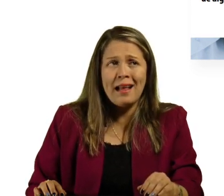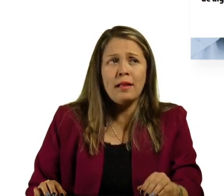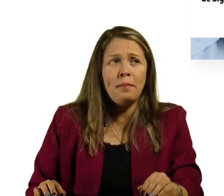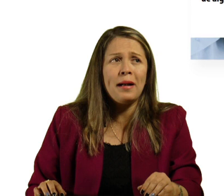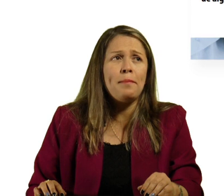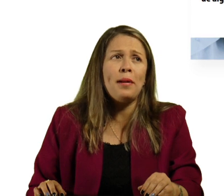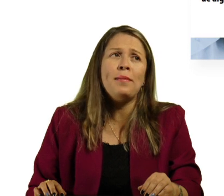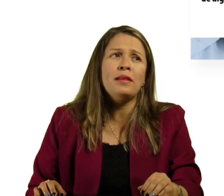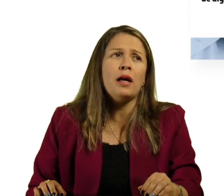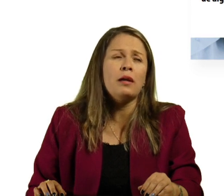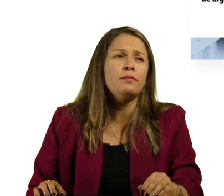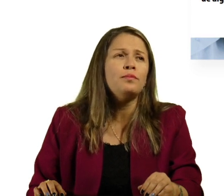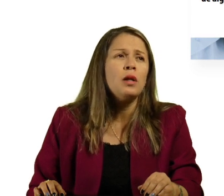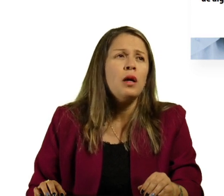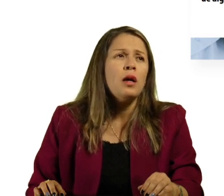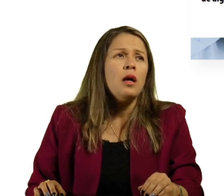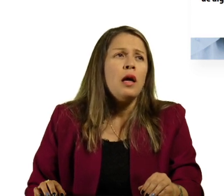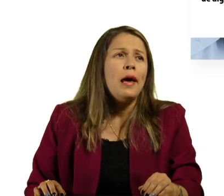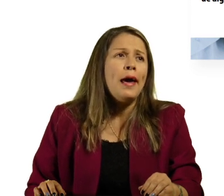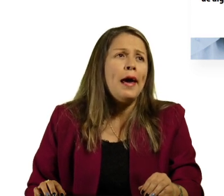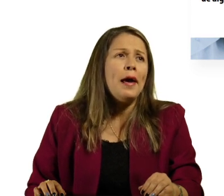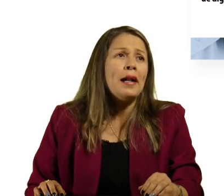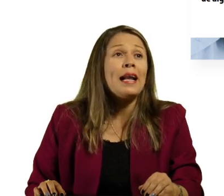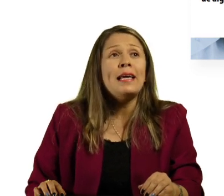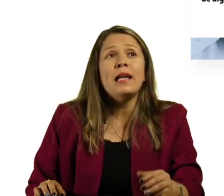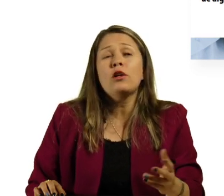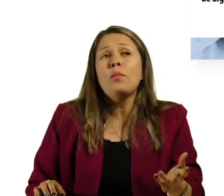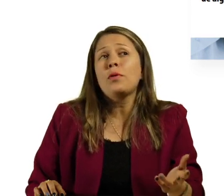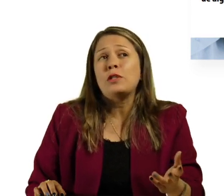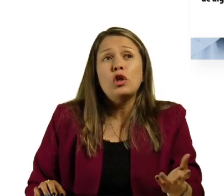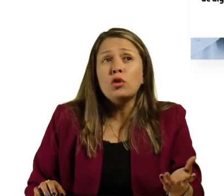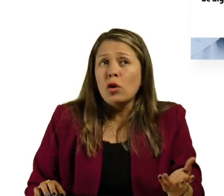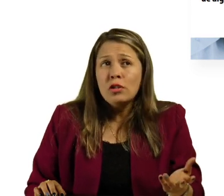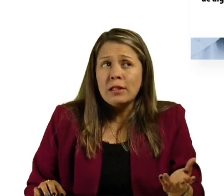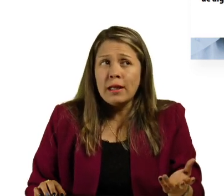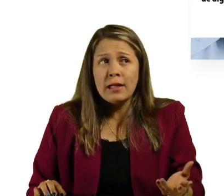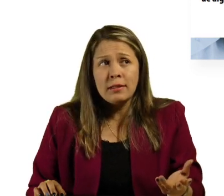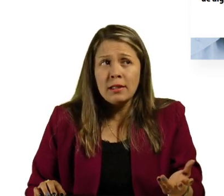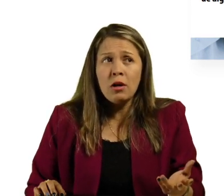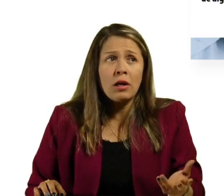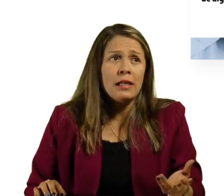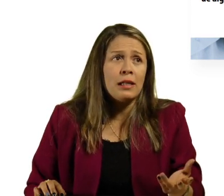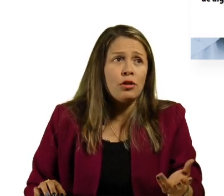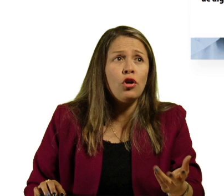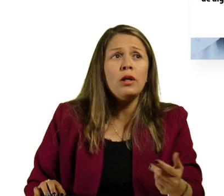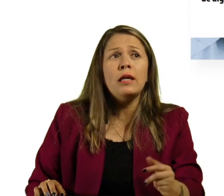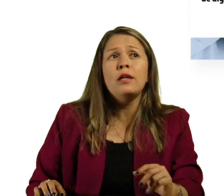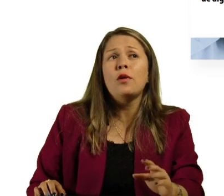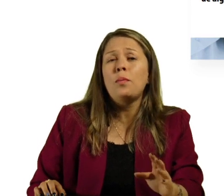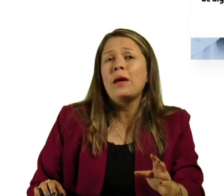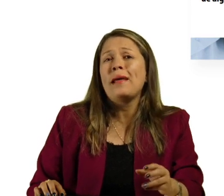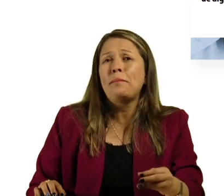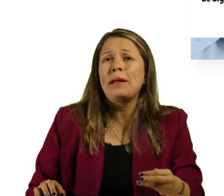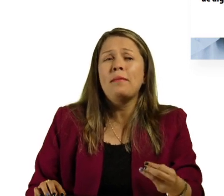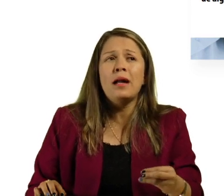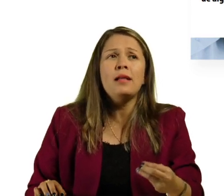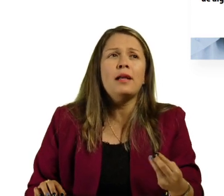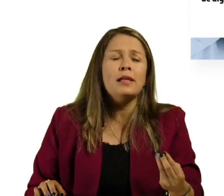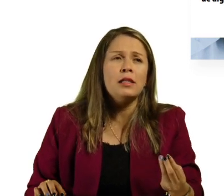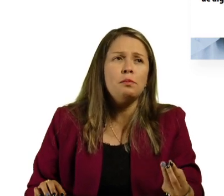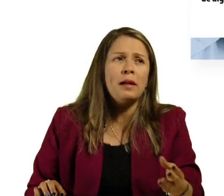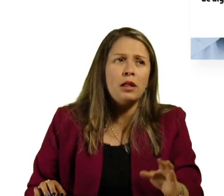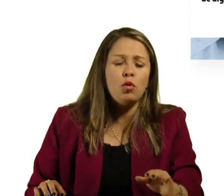casos, grande para implementar. Requiere el compromiso de todos los integrantes de la organización y no pueden